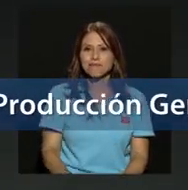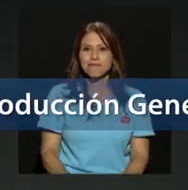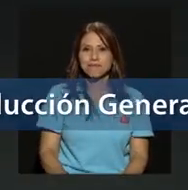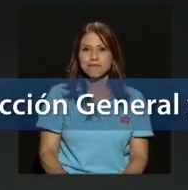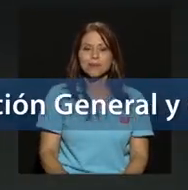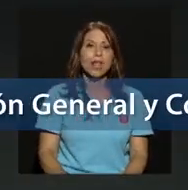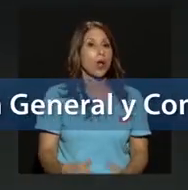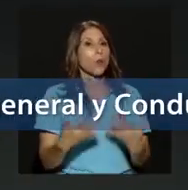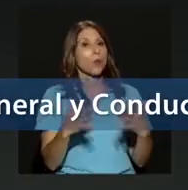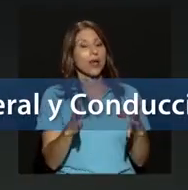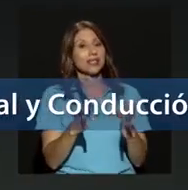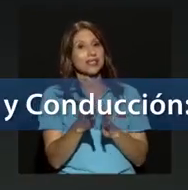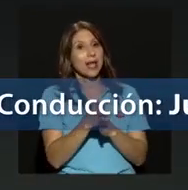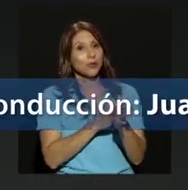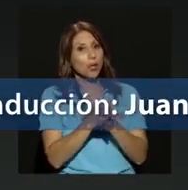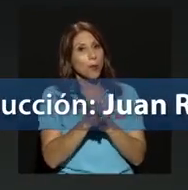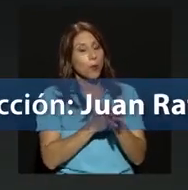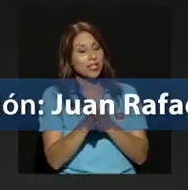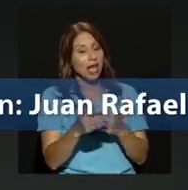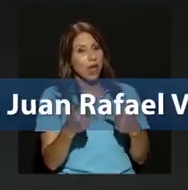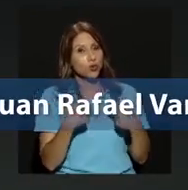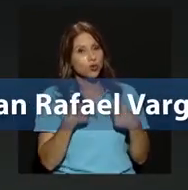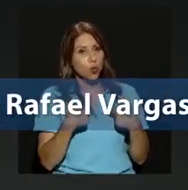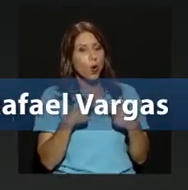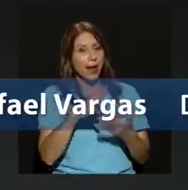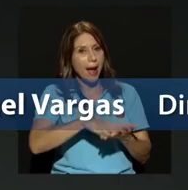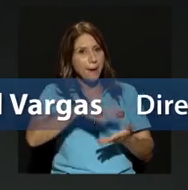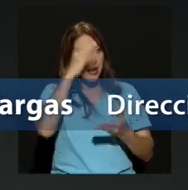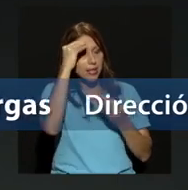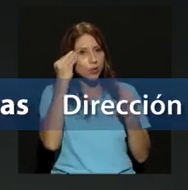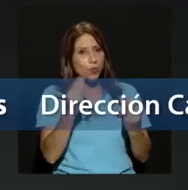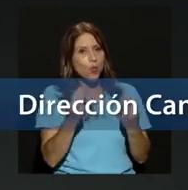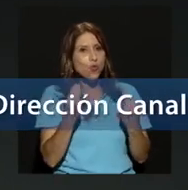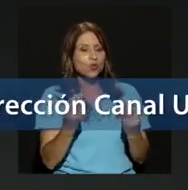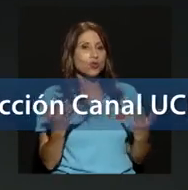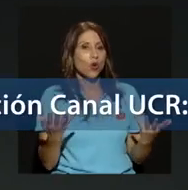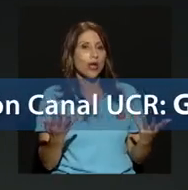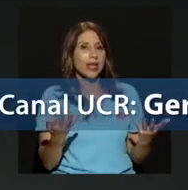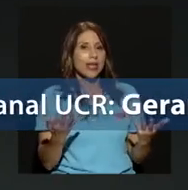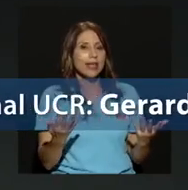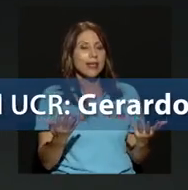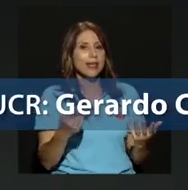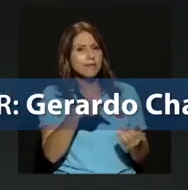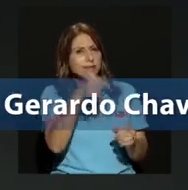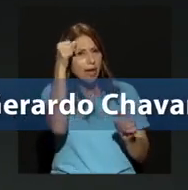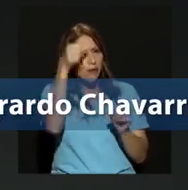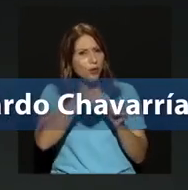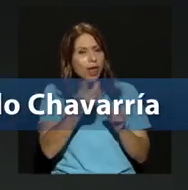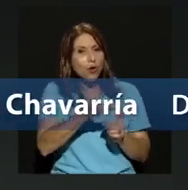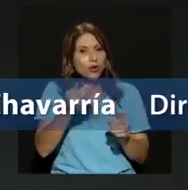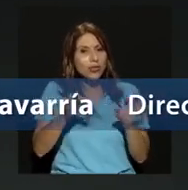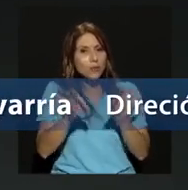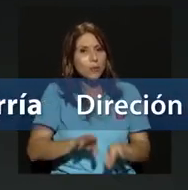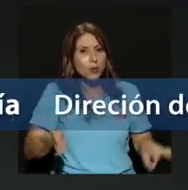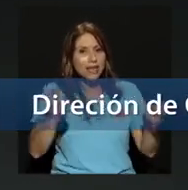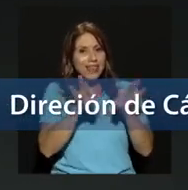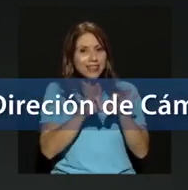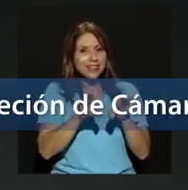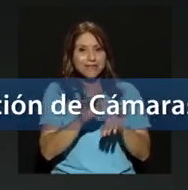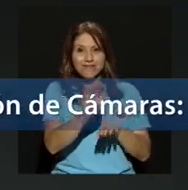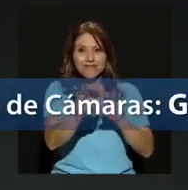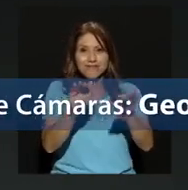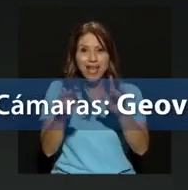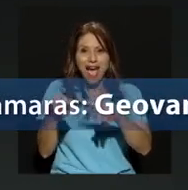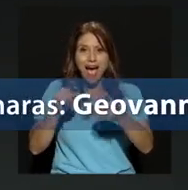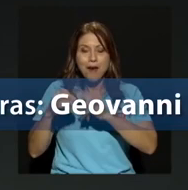aprovechado yo por lo menos he aprendido mucho y me ha recordado cosas muy importantes y a las familias y amigos